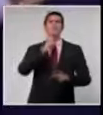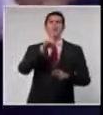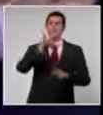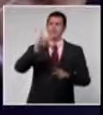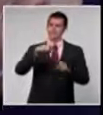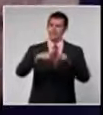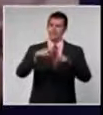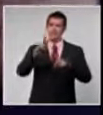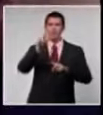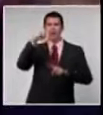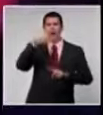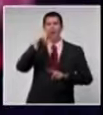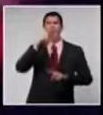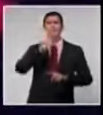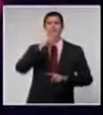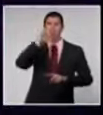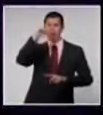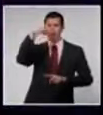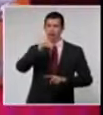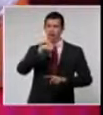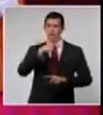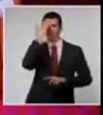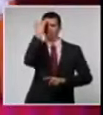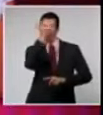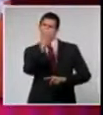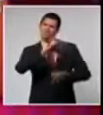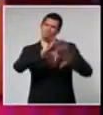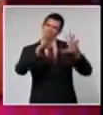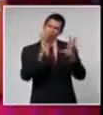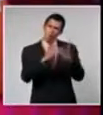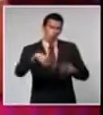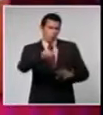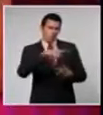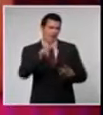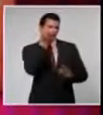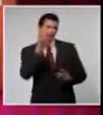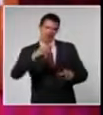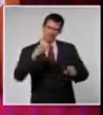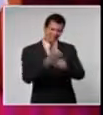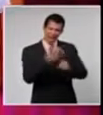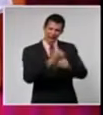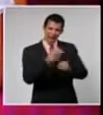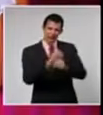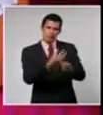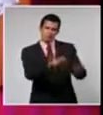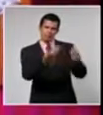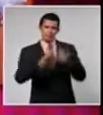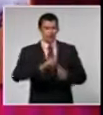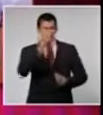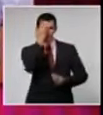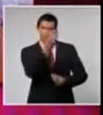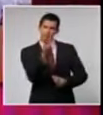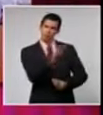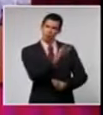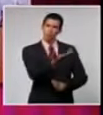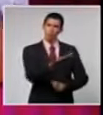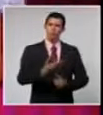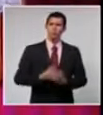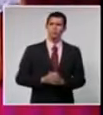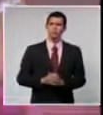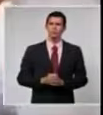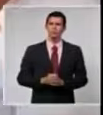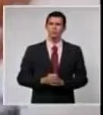en reconocimiento a sus aportes extraordinarios realizados en favor de los valores imperecederos de la cultura nacional